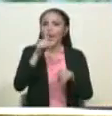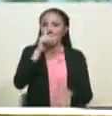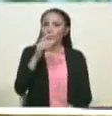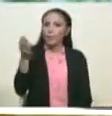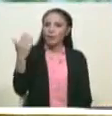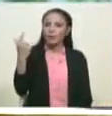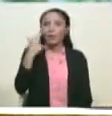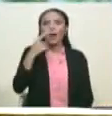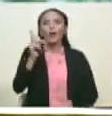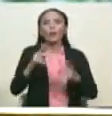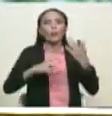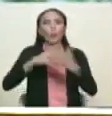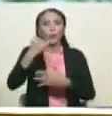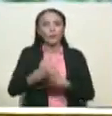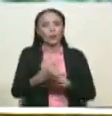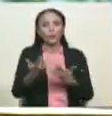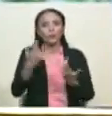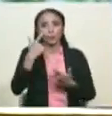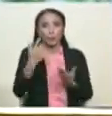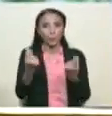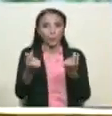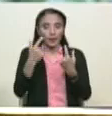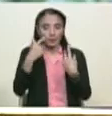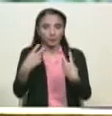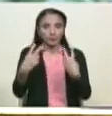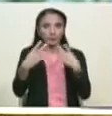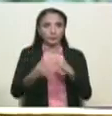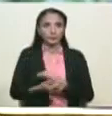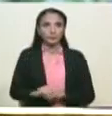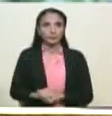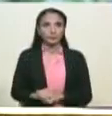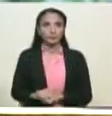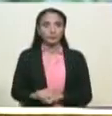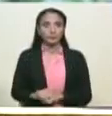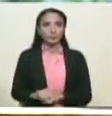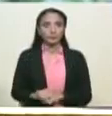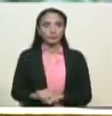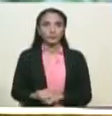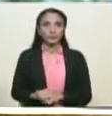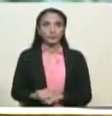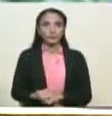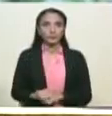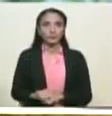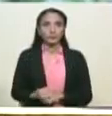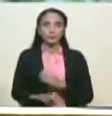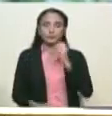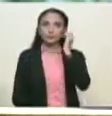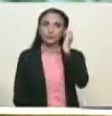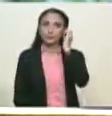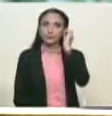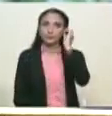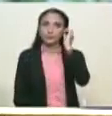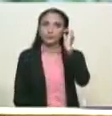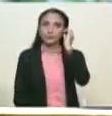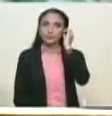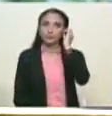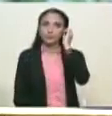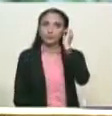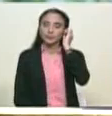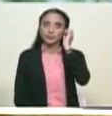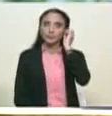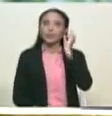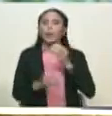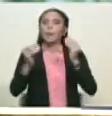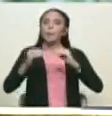para varios proyectos. Oído, oído, oído. solicitud de recursos para la